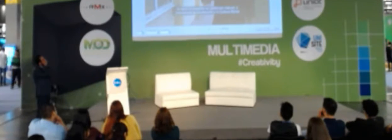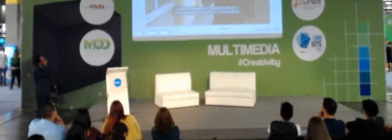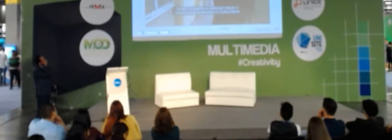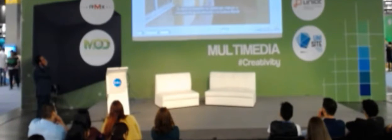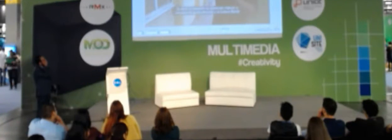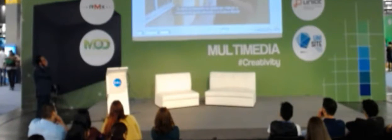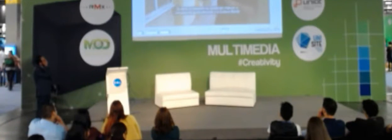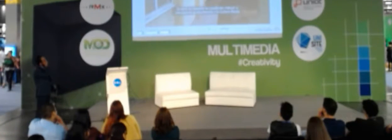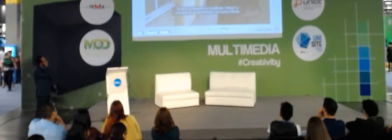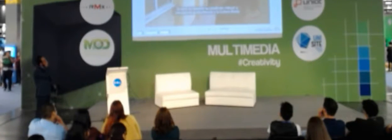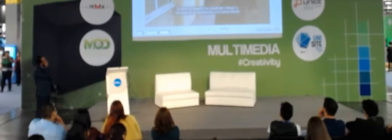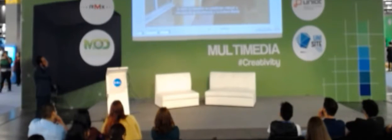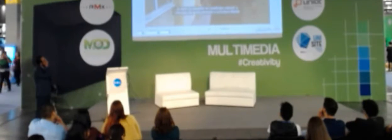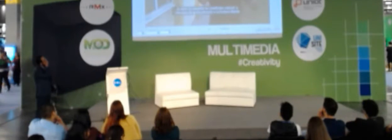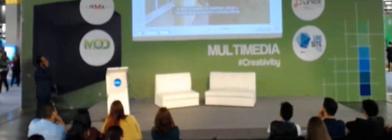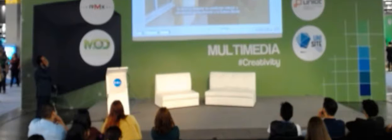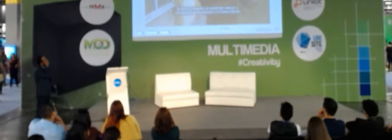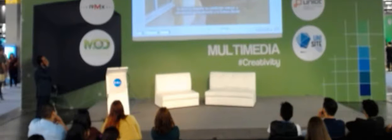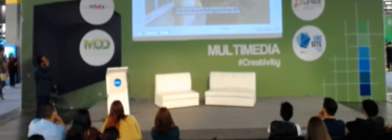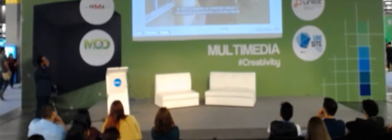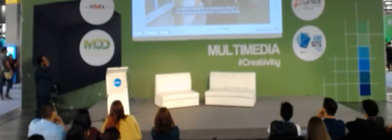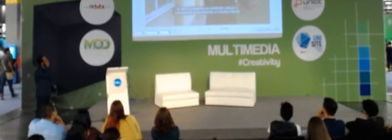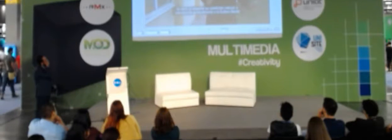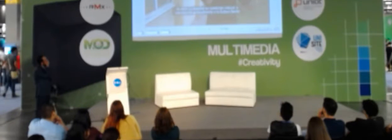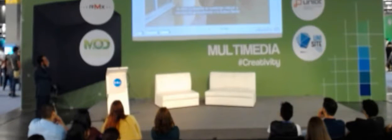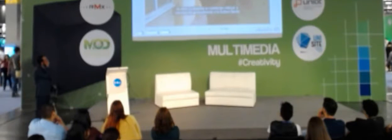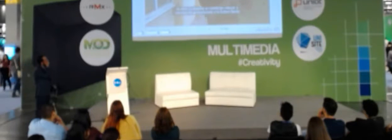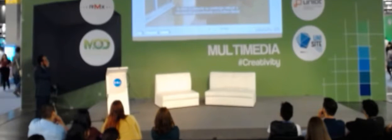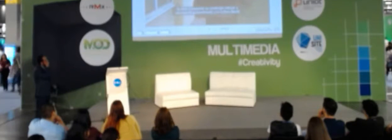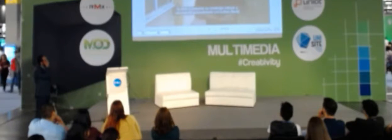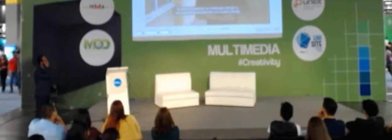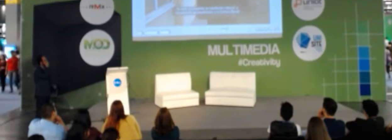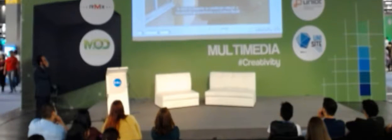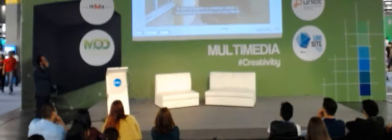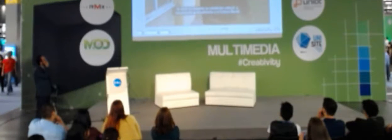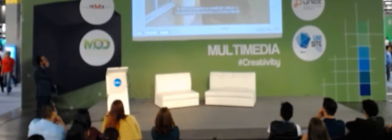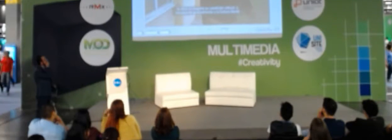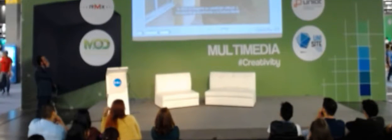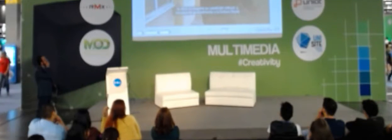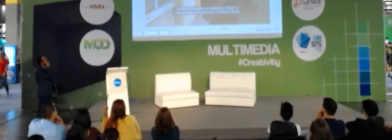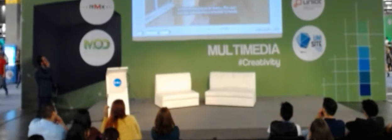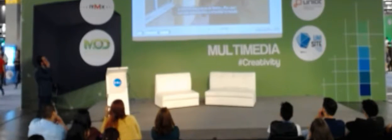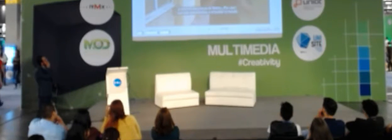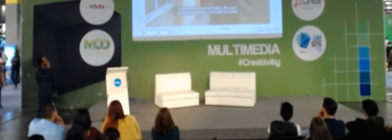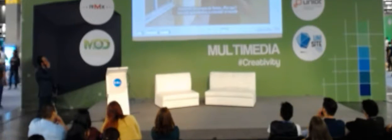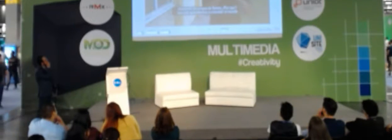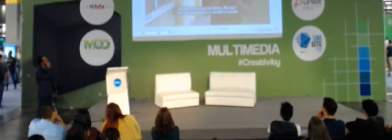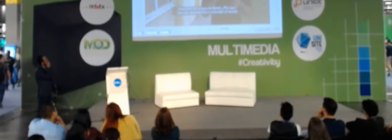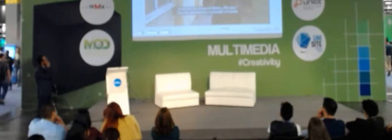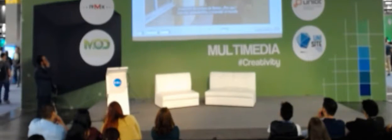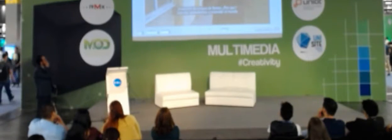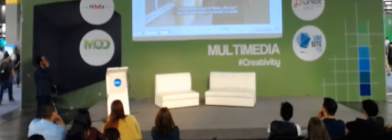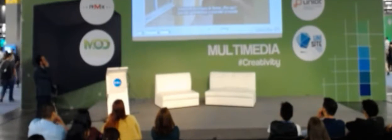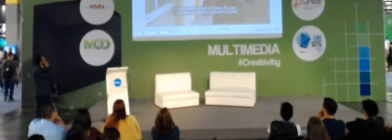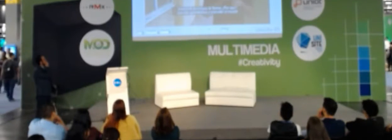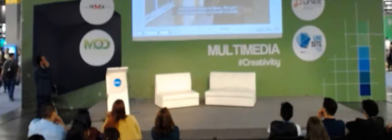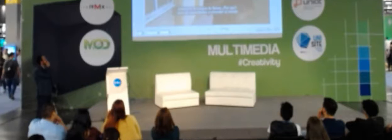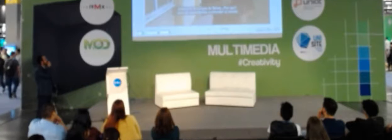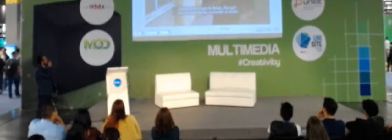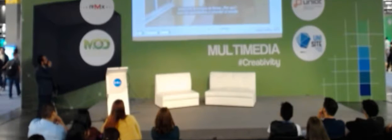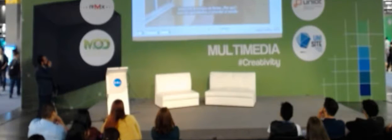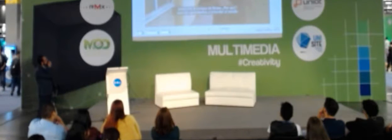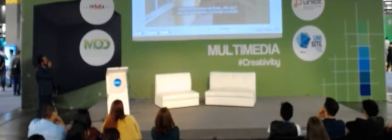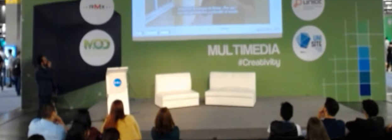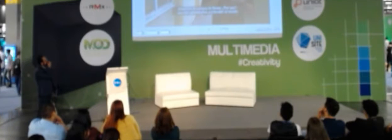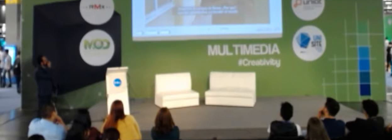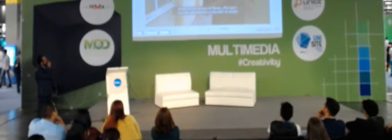Lo ideal es respetar su condición natural e introducirlo gradualmente a la cultura sorda. Enseñarle la lengua de señas. ¿Por qué?